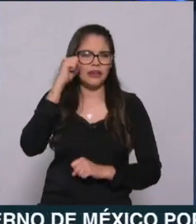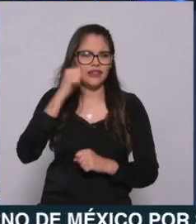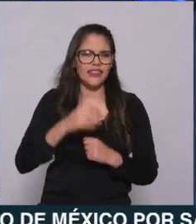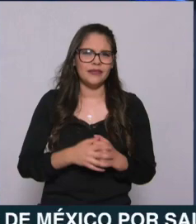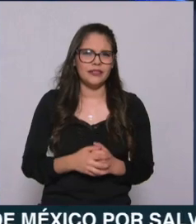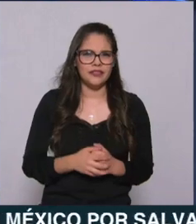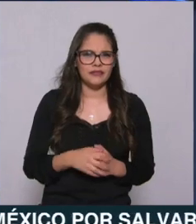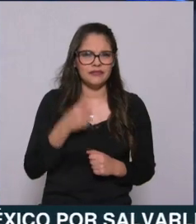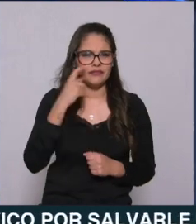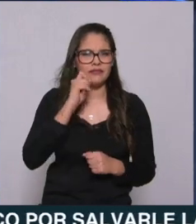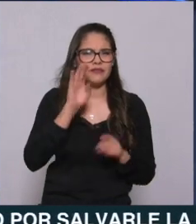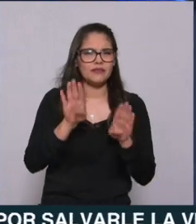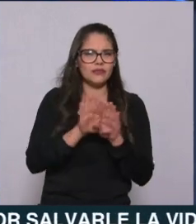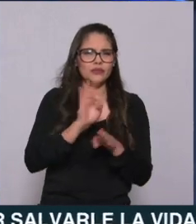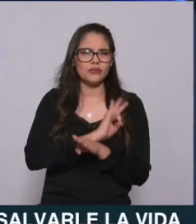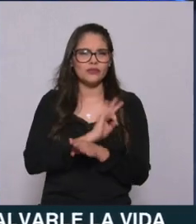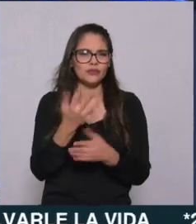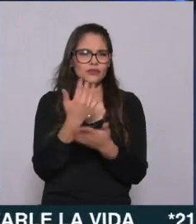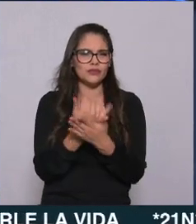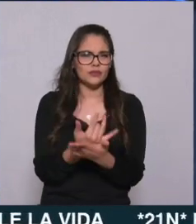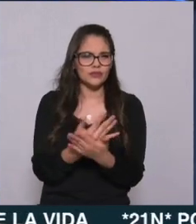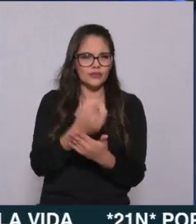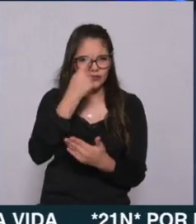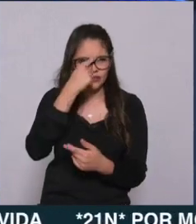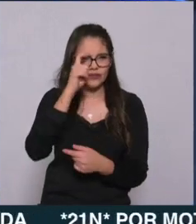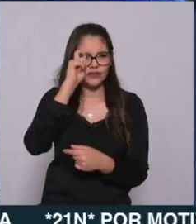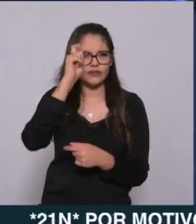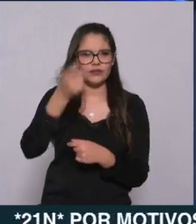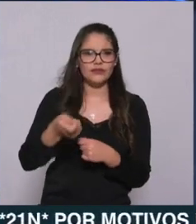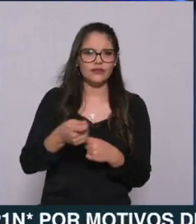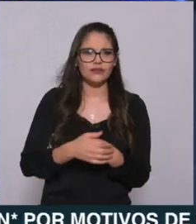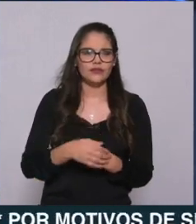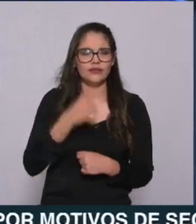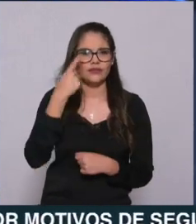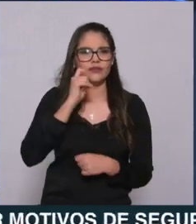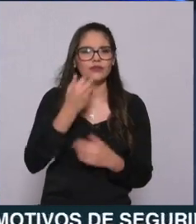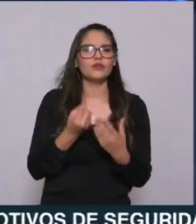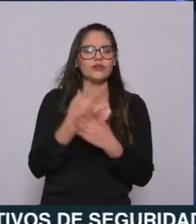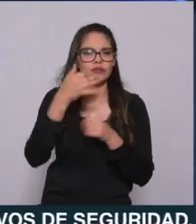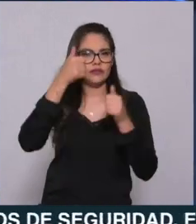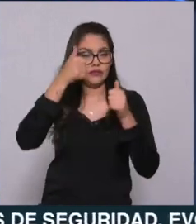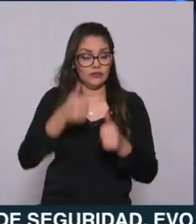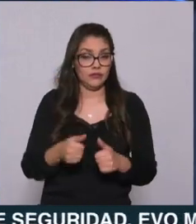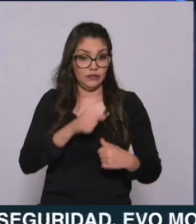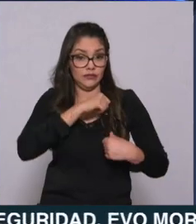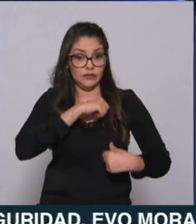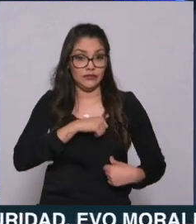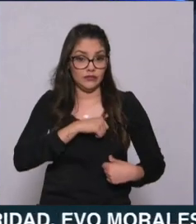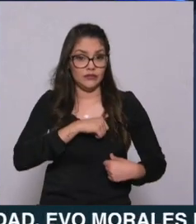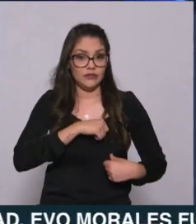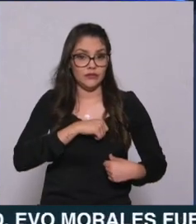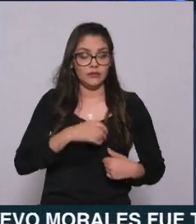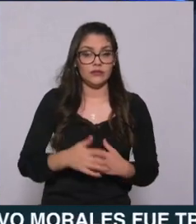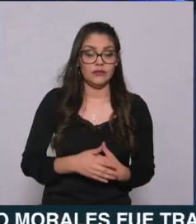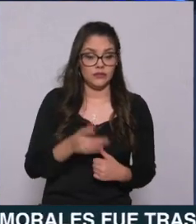podemos esperar? Ya hay una nueva presidenta. ¿Cuánto durará en el cargo? ¿Habrá elecciones en aquella